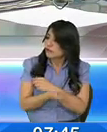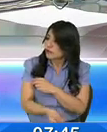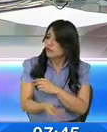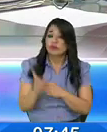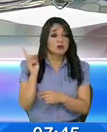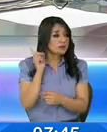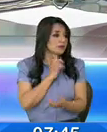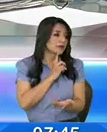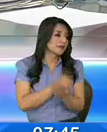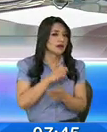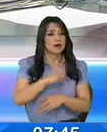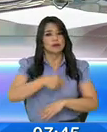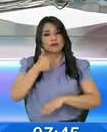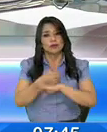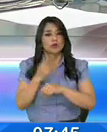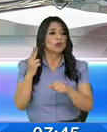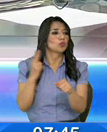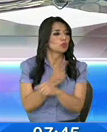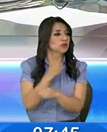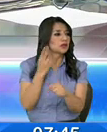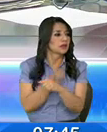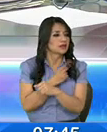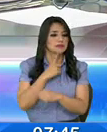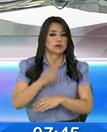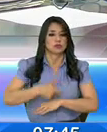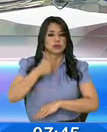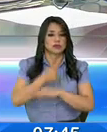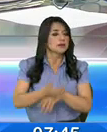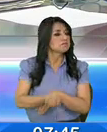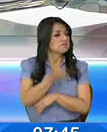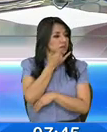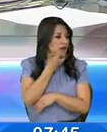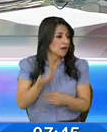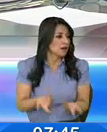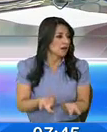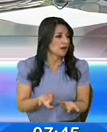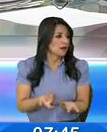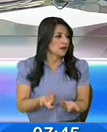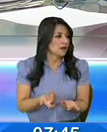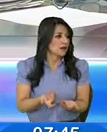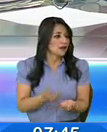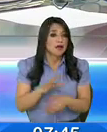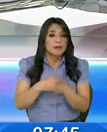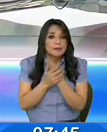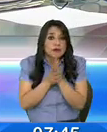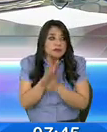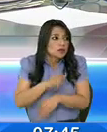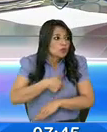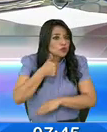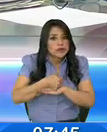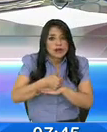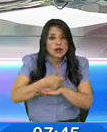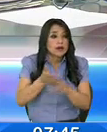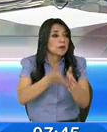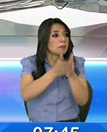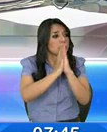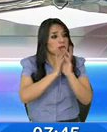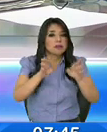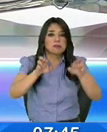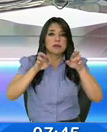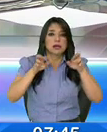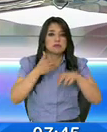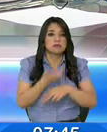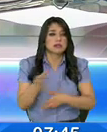autoridades hagan mal uso de su autoridad valga la redundancia y ni siquiera tengan la obligación de pedir licencia para